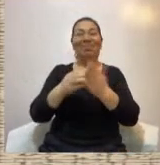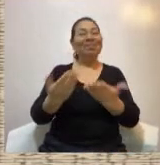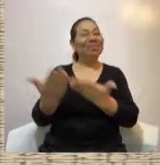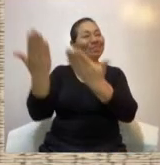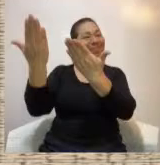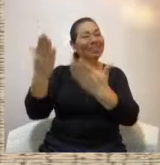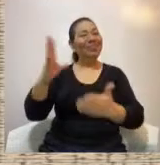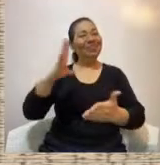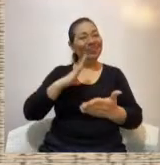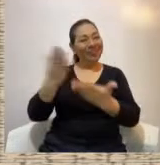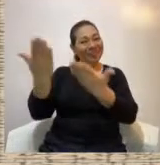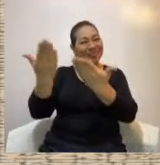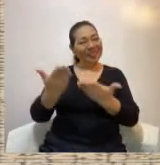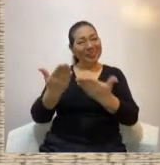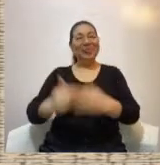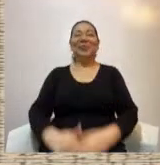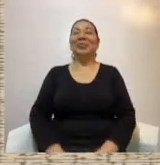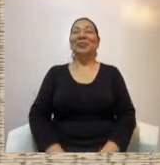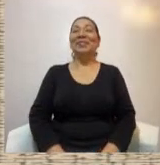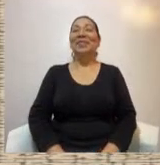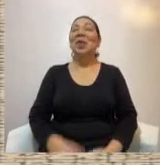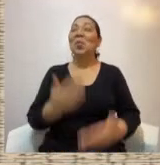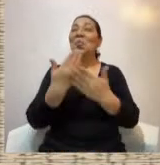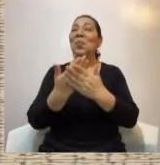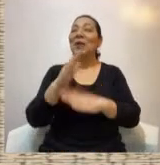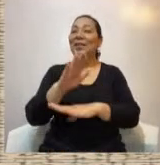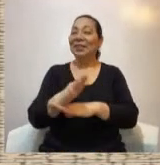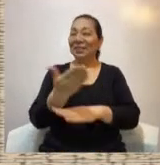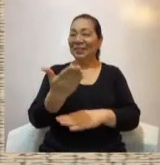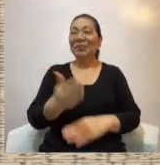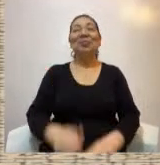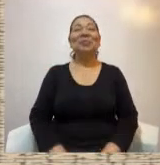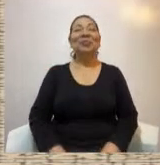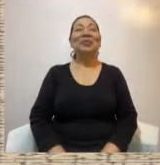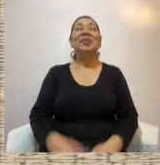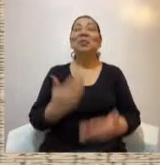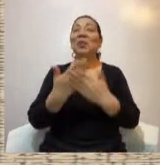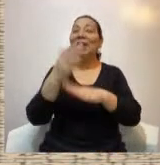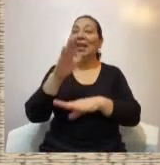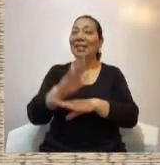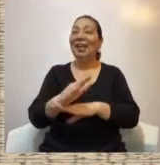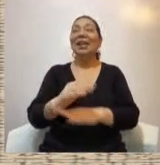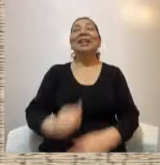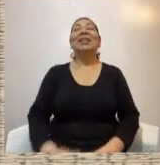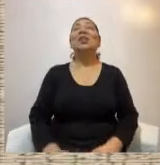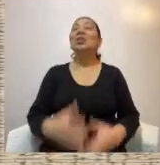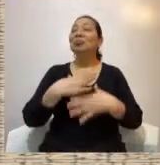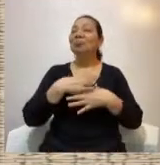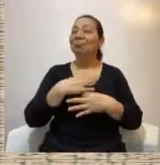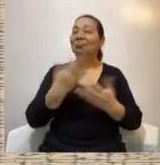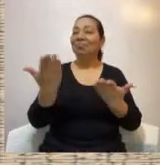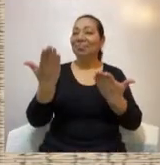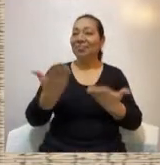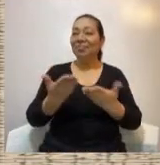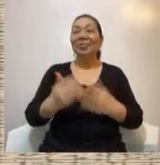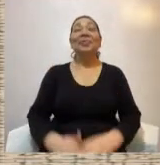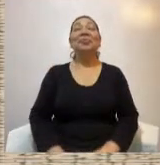quien le doy una cordial bienvenida. Buenas tardes, Ricardo. Buenas tardes, Candelaria. Mucho